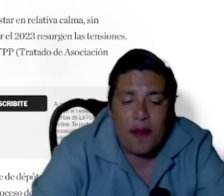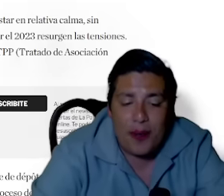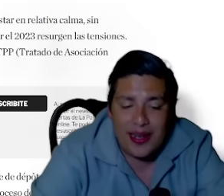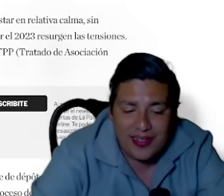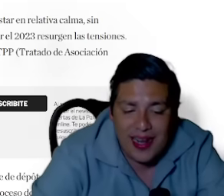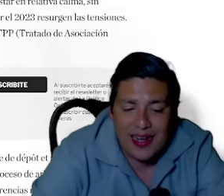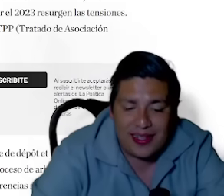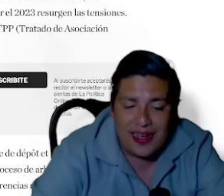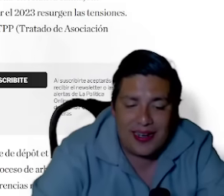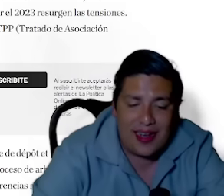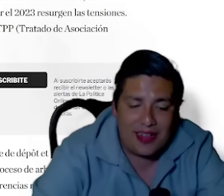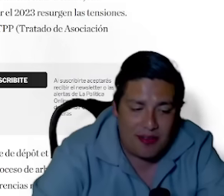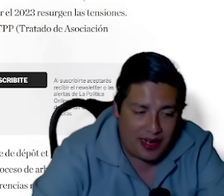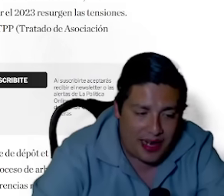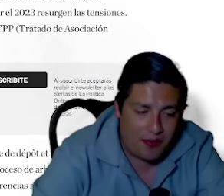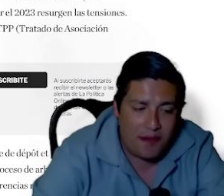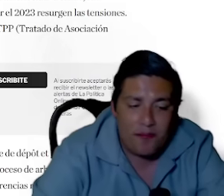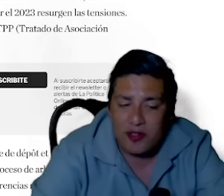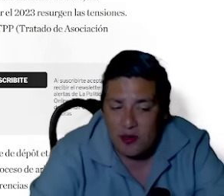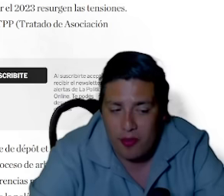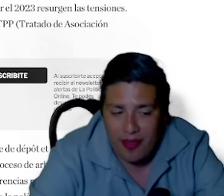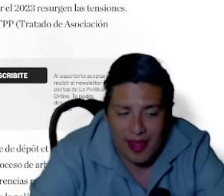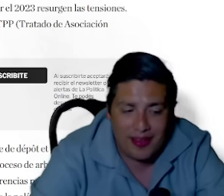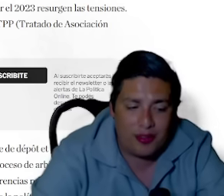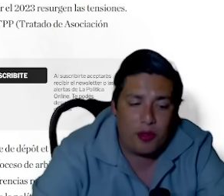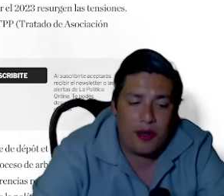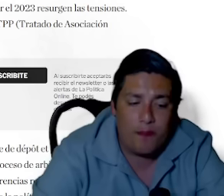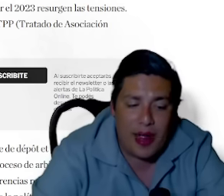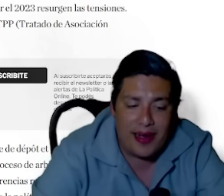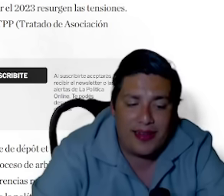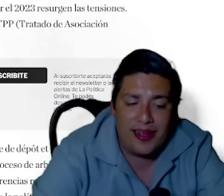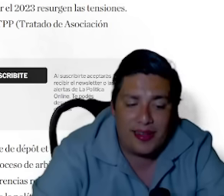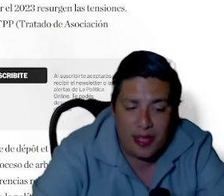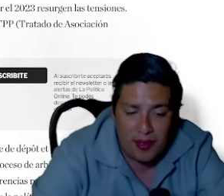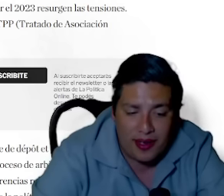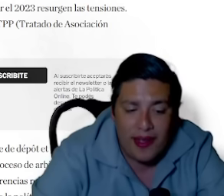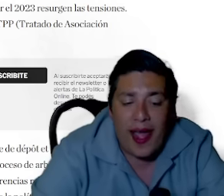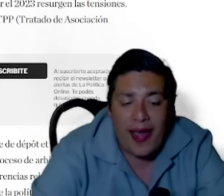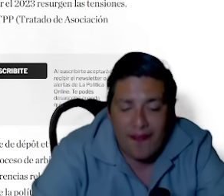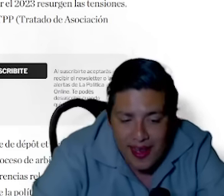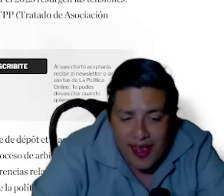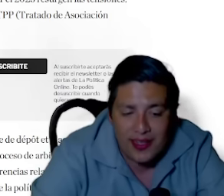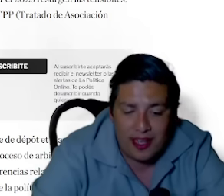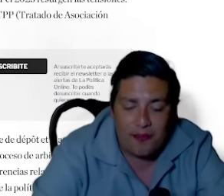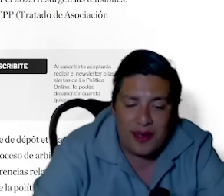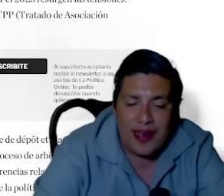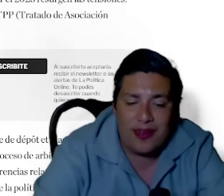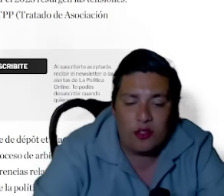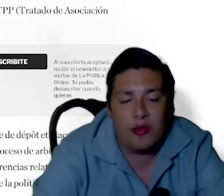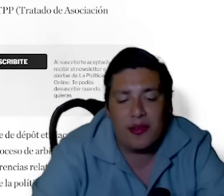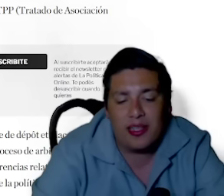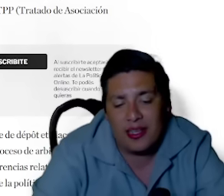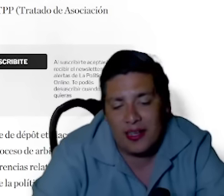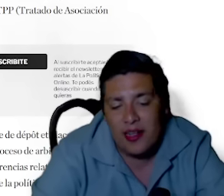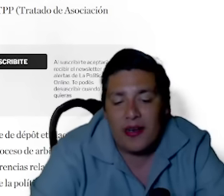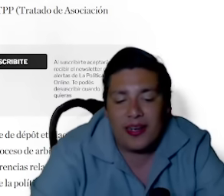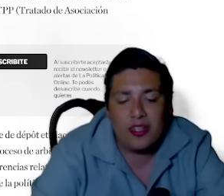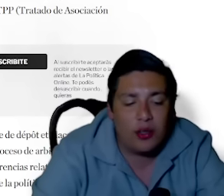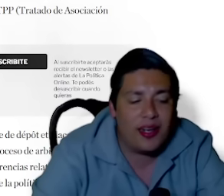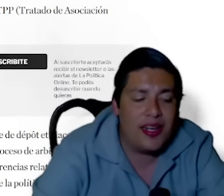energética parecían estar en relativa calma sin novedades sobre el panel del temec a días de terminar el